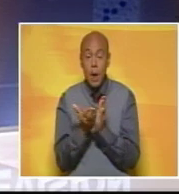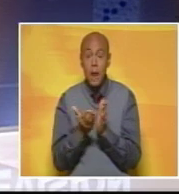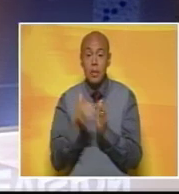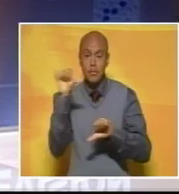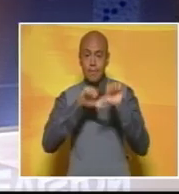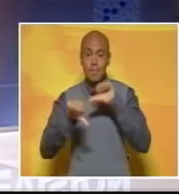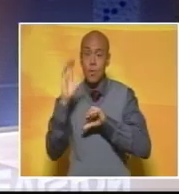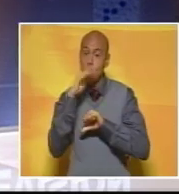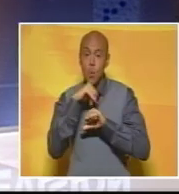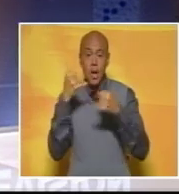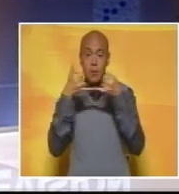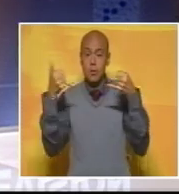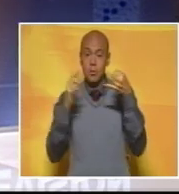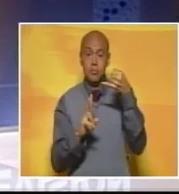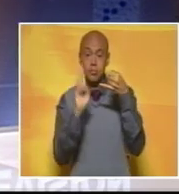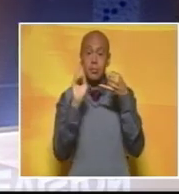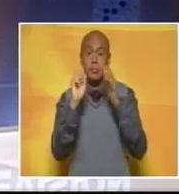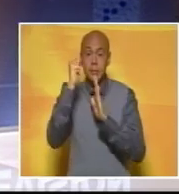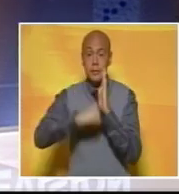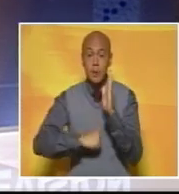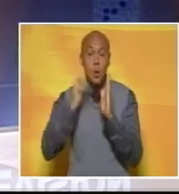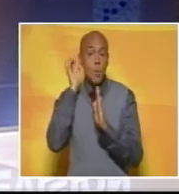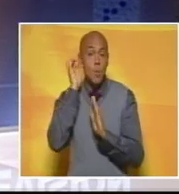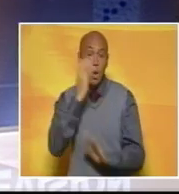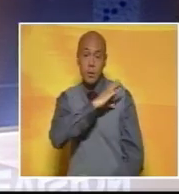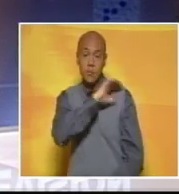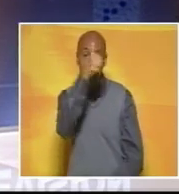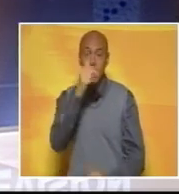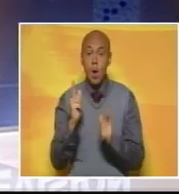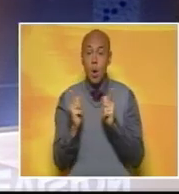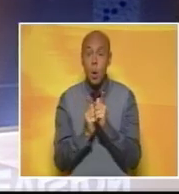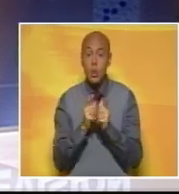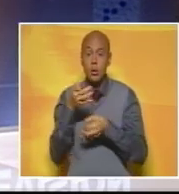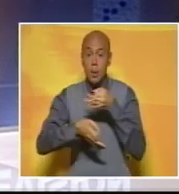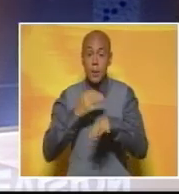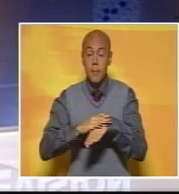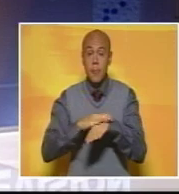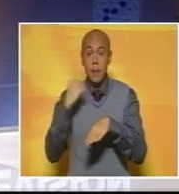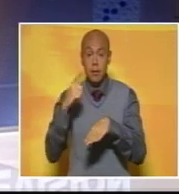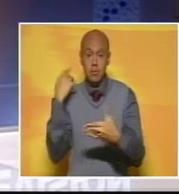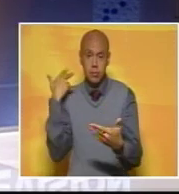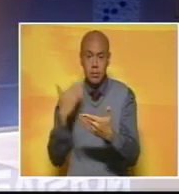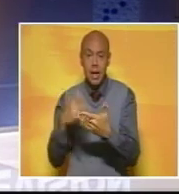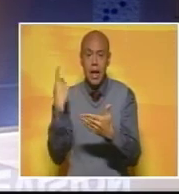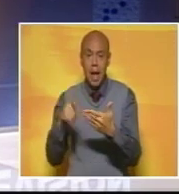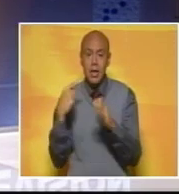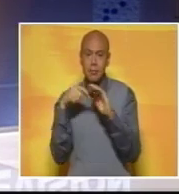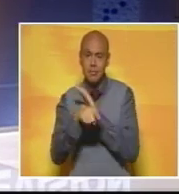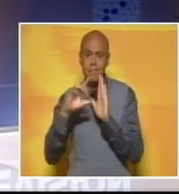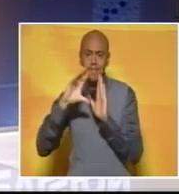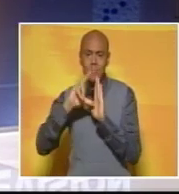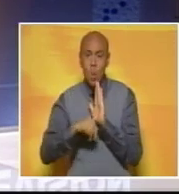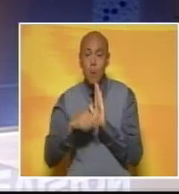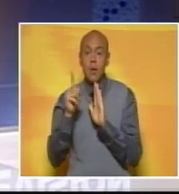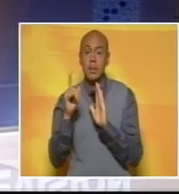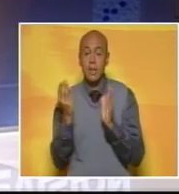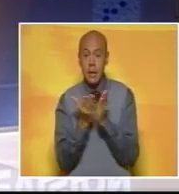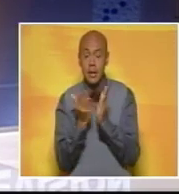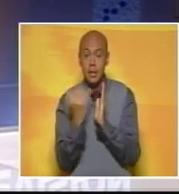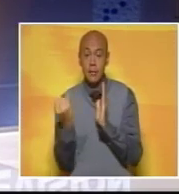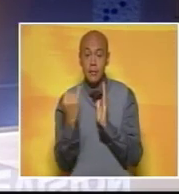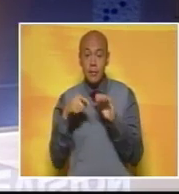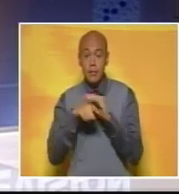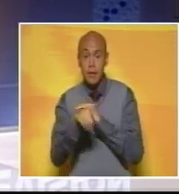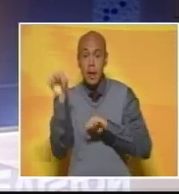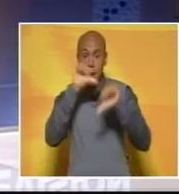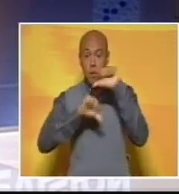sin electricidad. La decana de esta área, Beatriz González, señaló que desde entonces se registran hurtos a diario en las aulas y laboratorios de esa